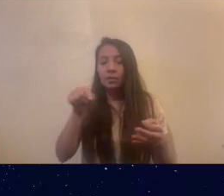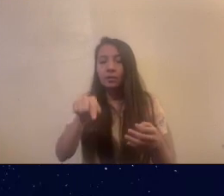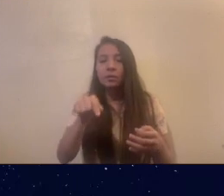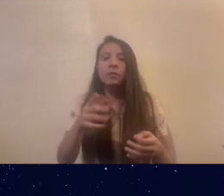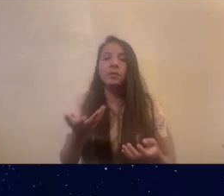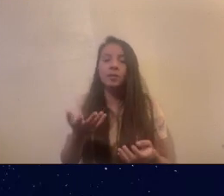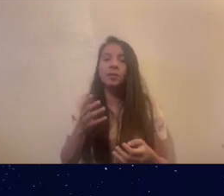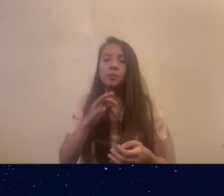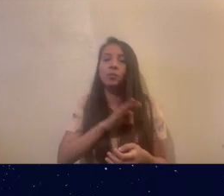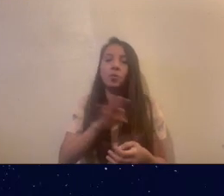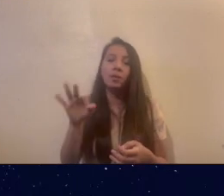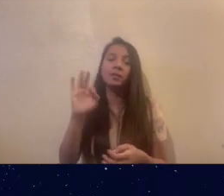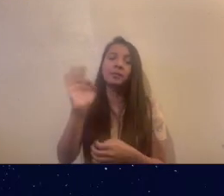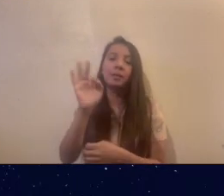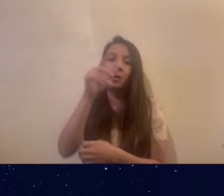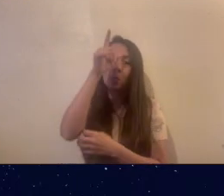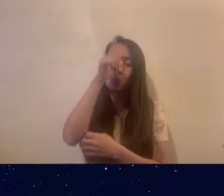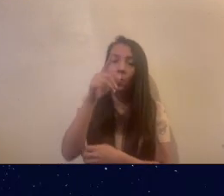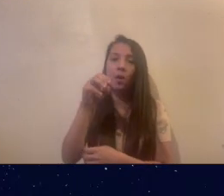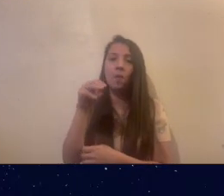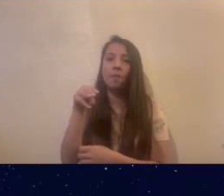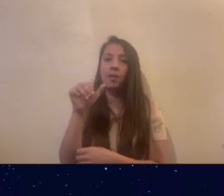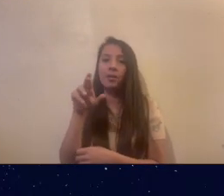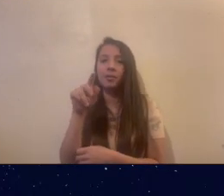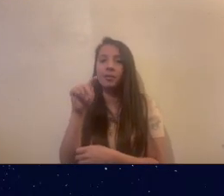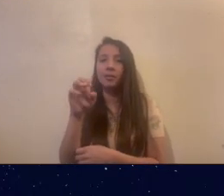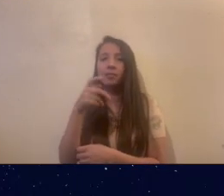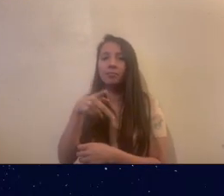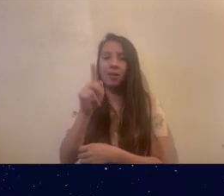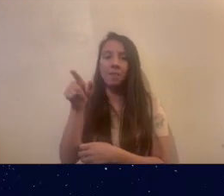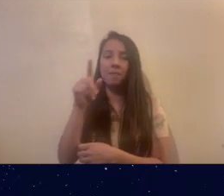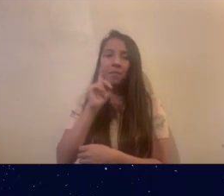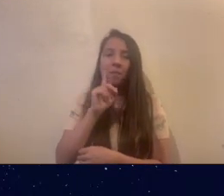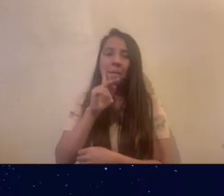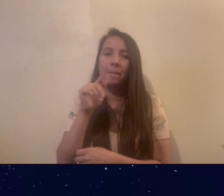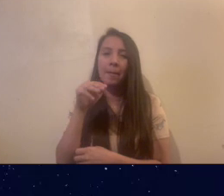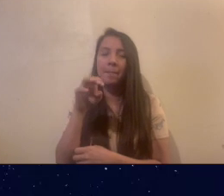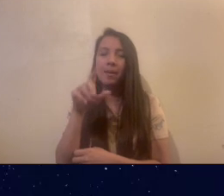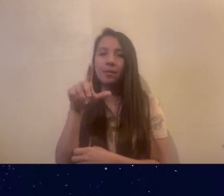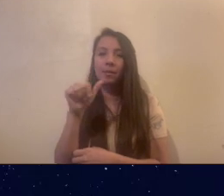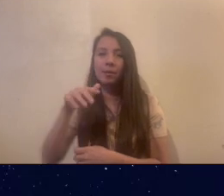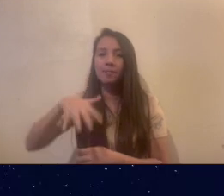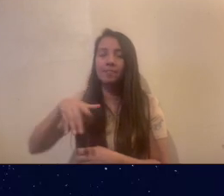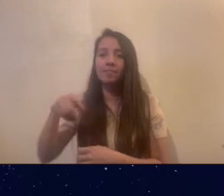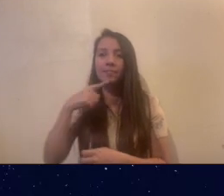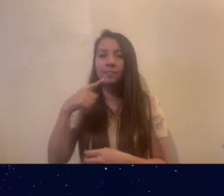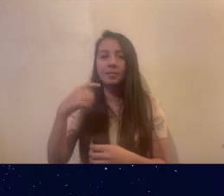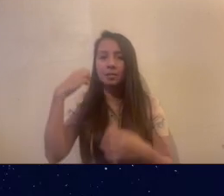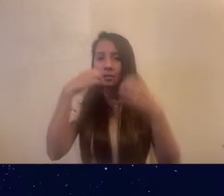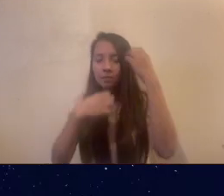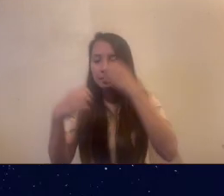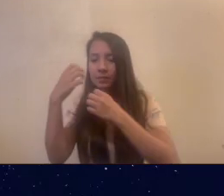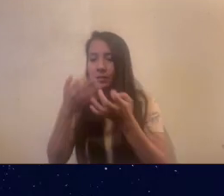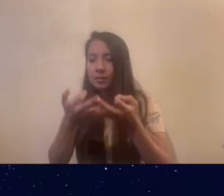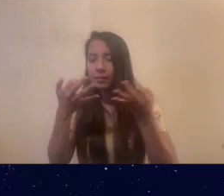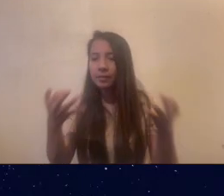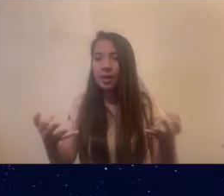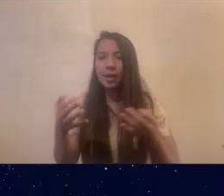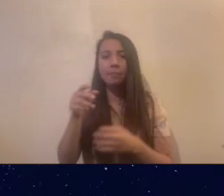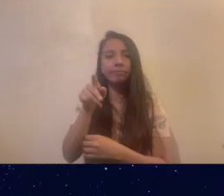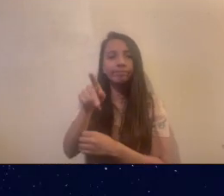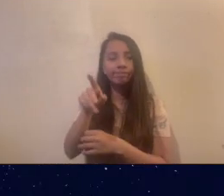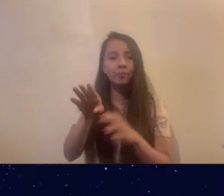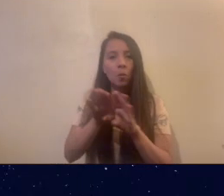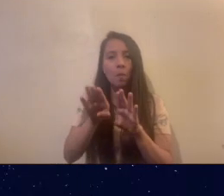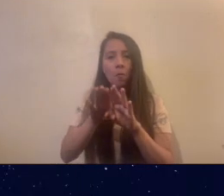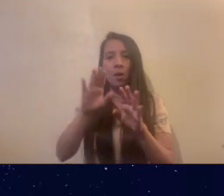podría llegar a ser el suelo de la Luna o Marte. Pero por supuesto, como le decía Pamela, las exploraciones en tierra simulando